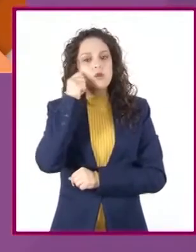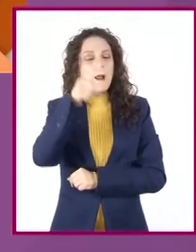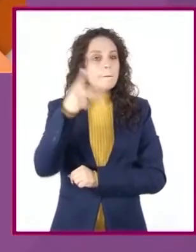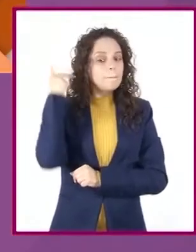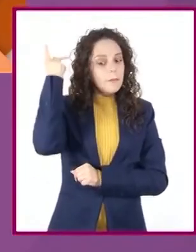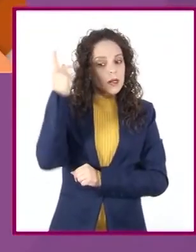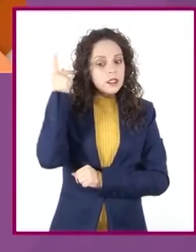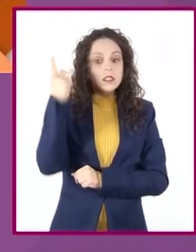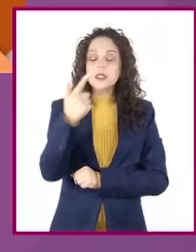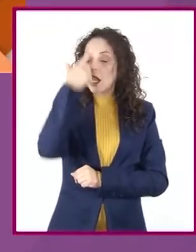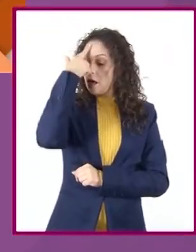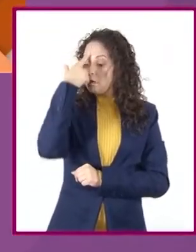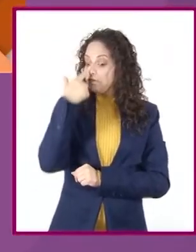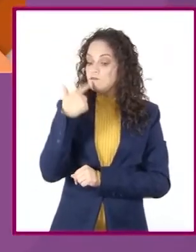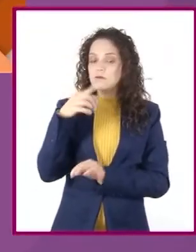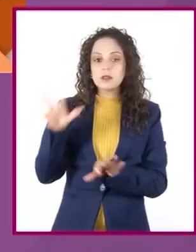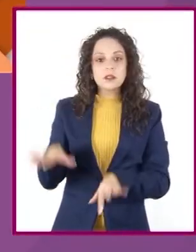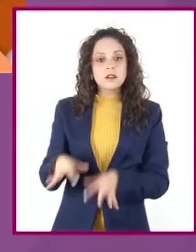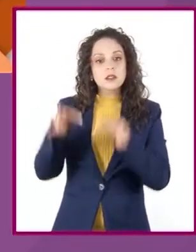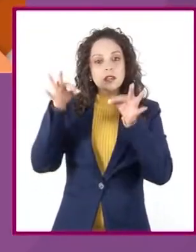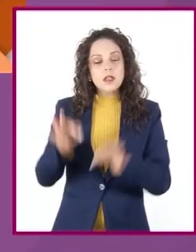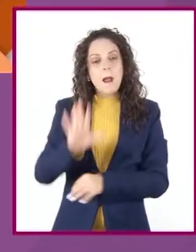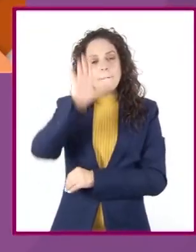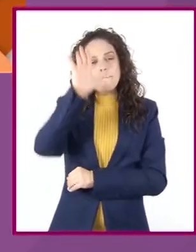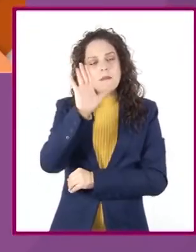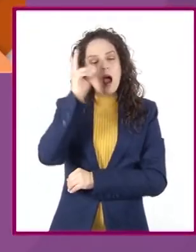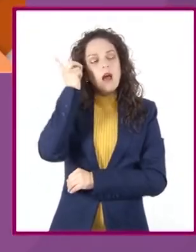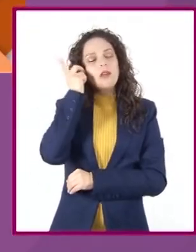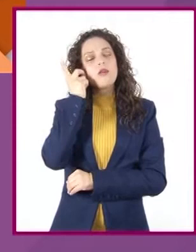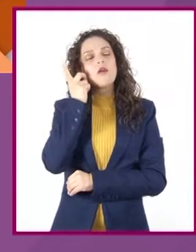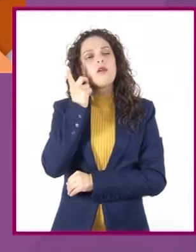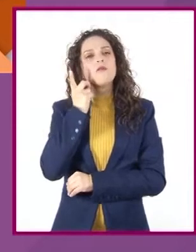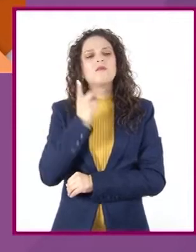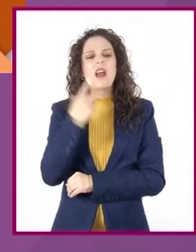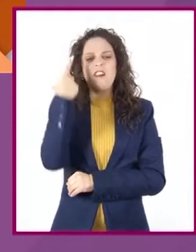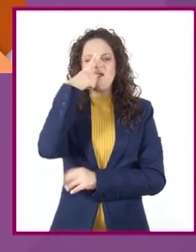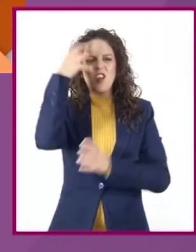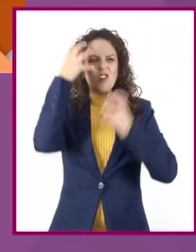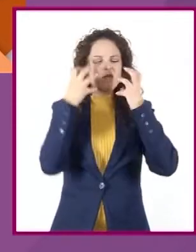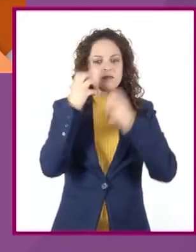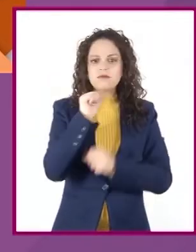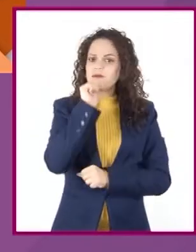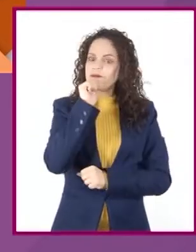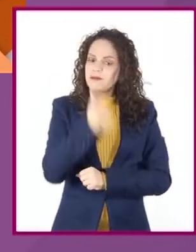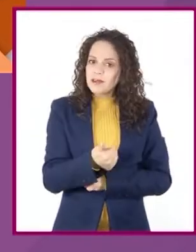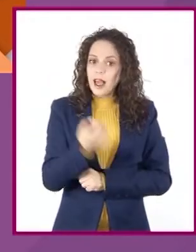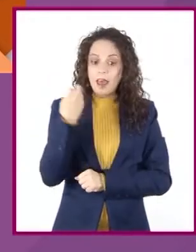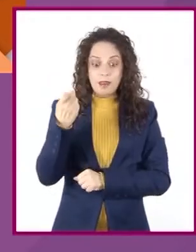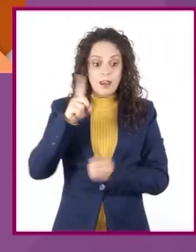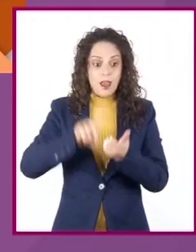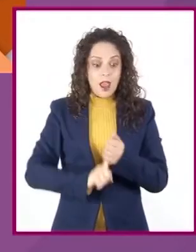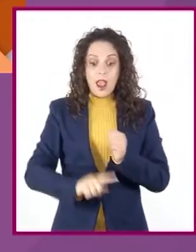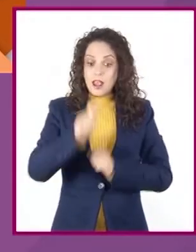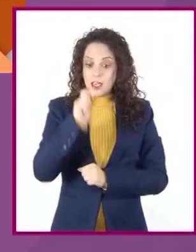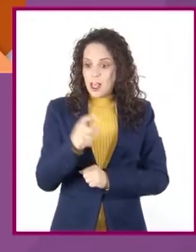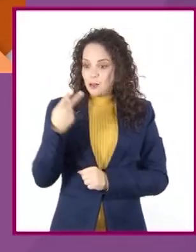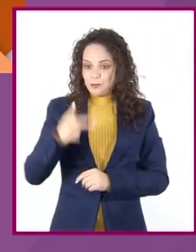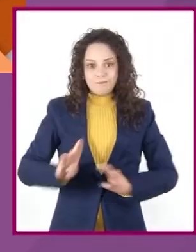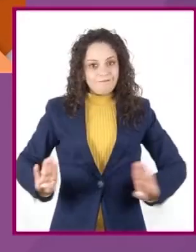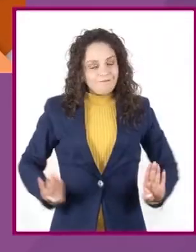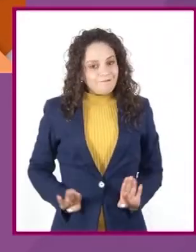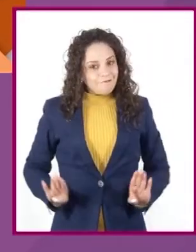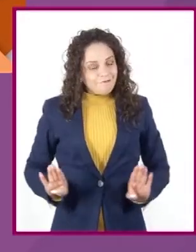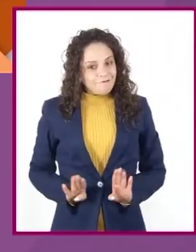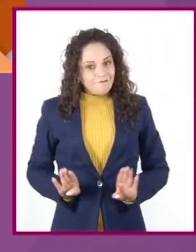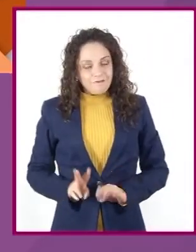conserva intacto, como si solo durmiese. Este símbolo, que denota la entereza de un carácter y la